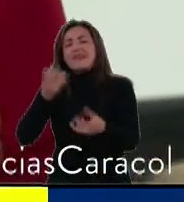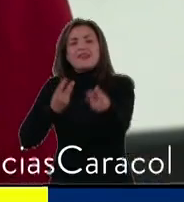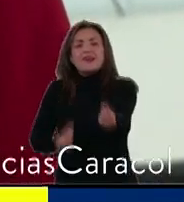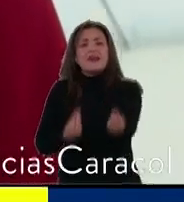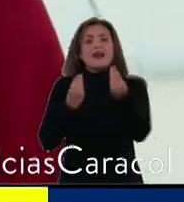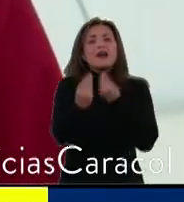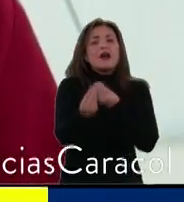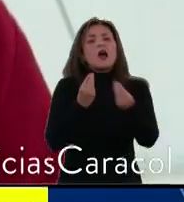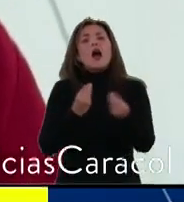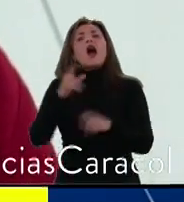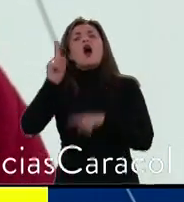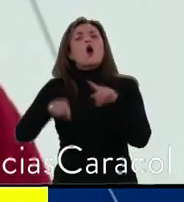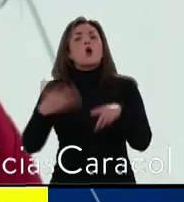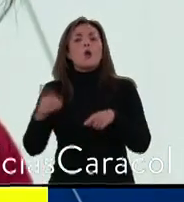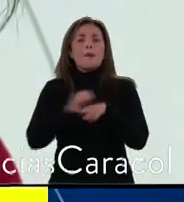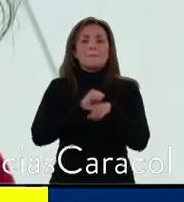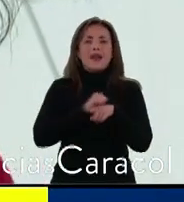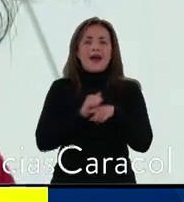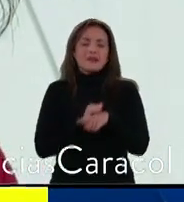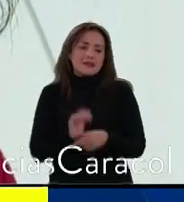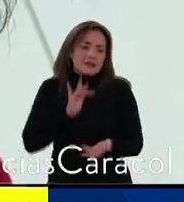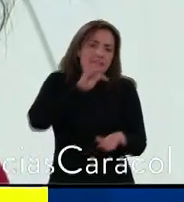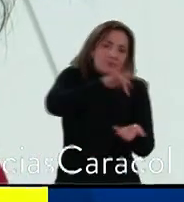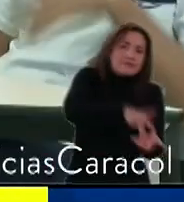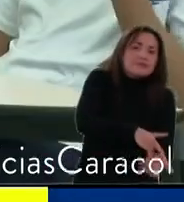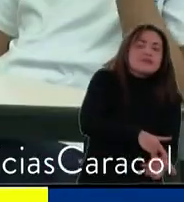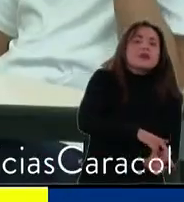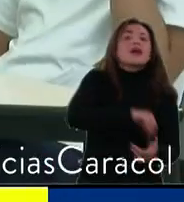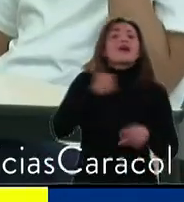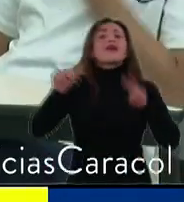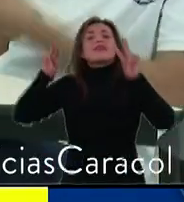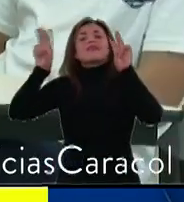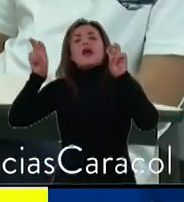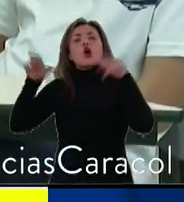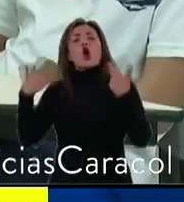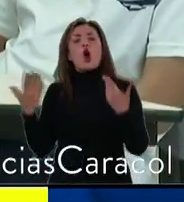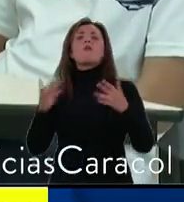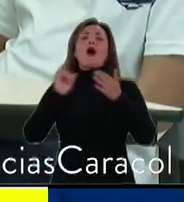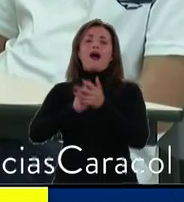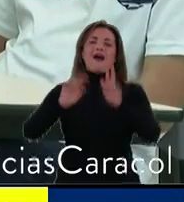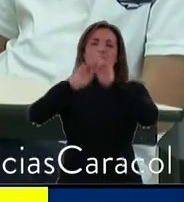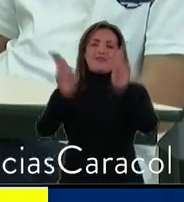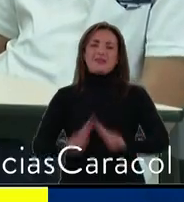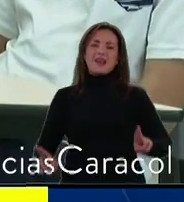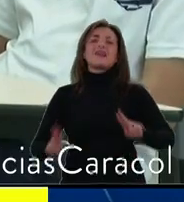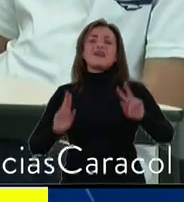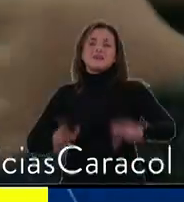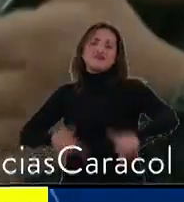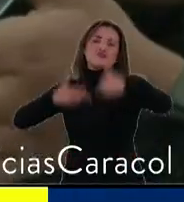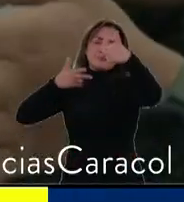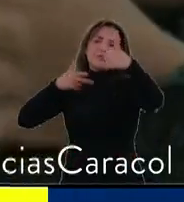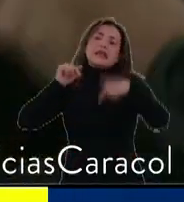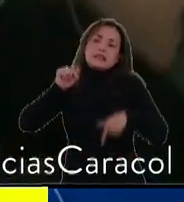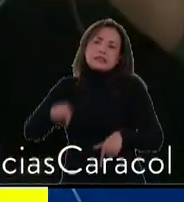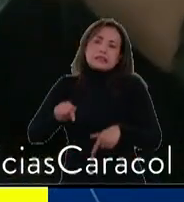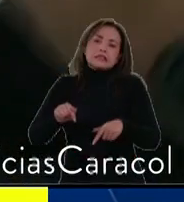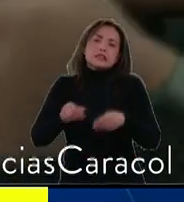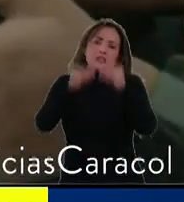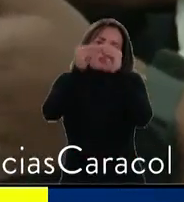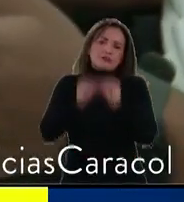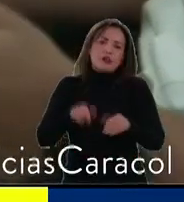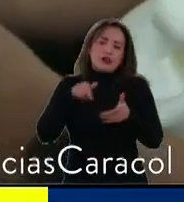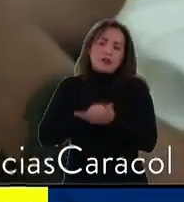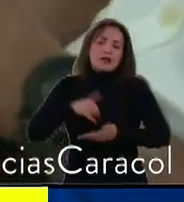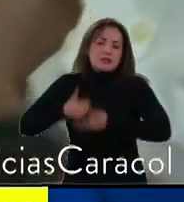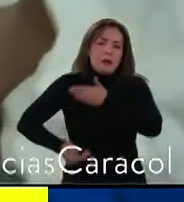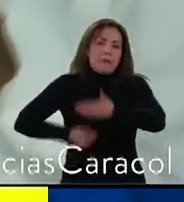desarrollada en los campus y una parte teórica desarrollada por medios virtuales, y esa es la forma como podemos ir